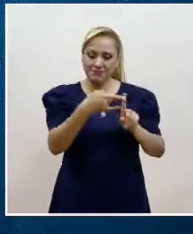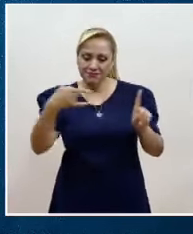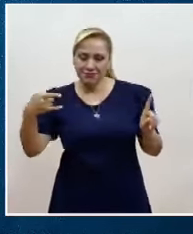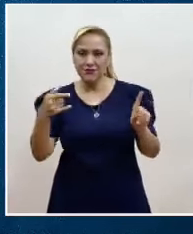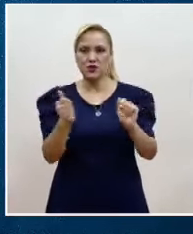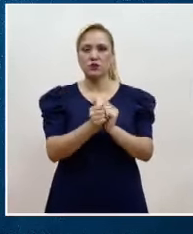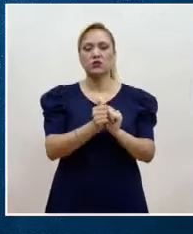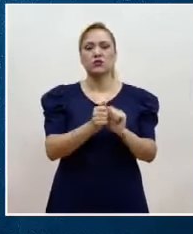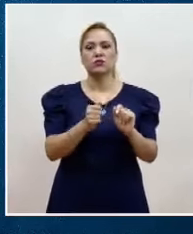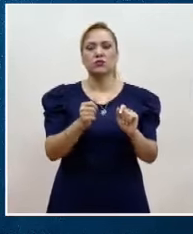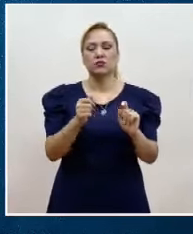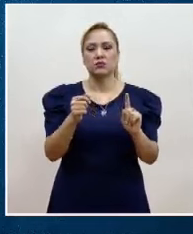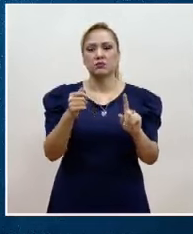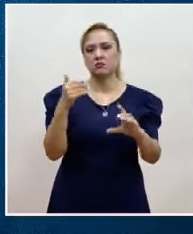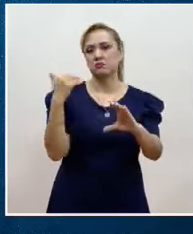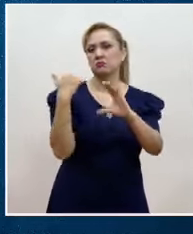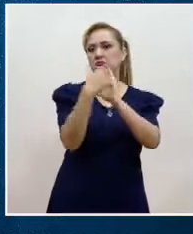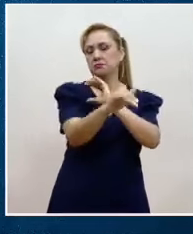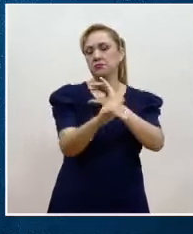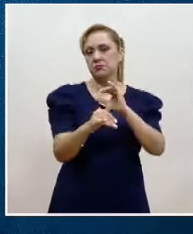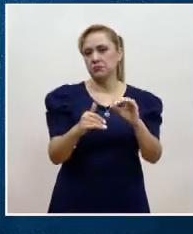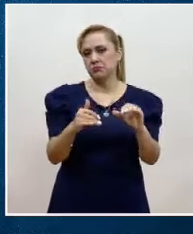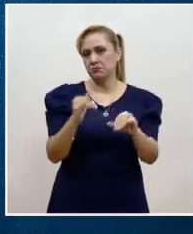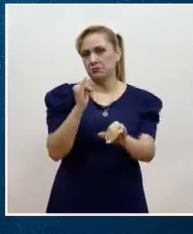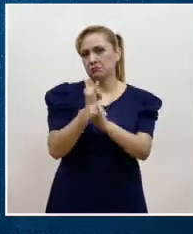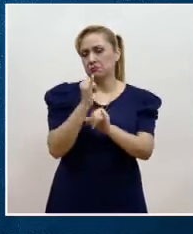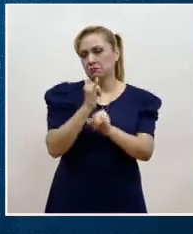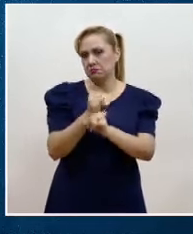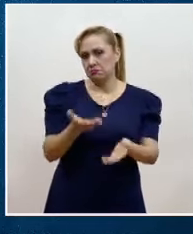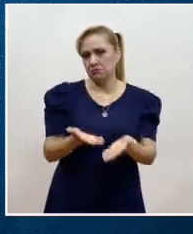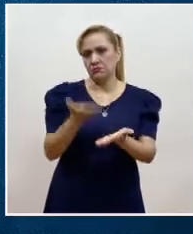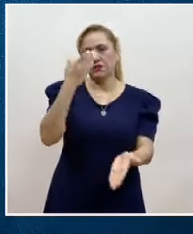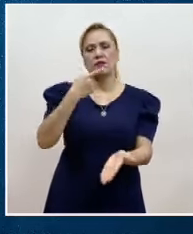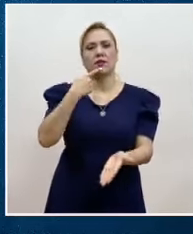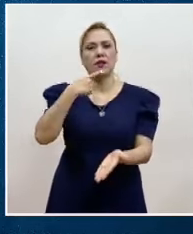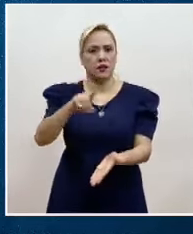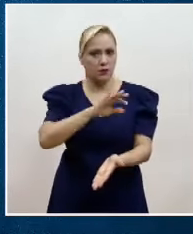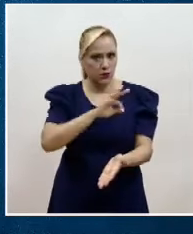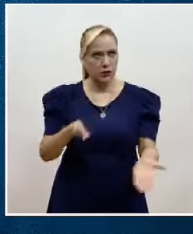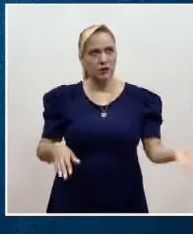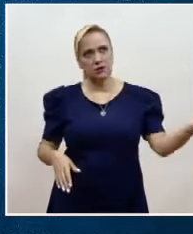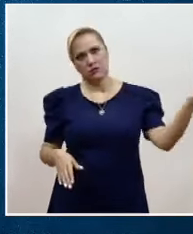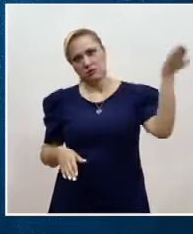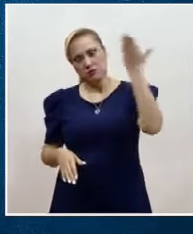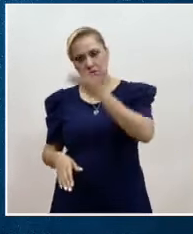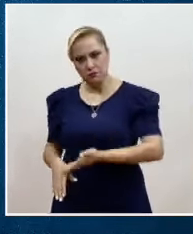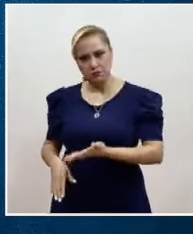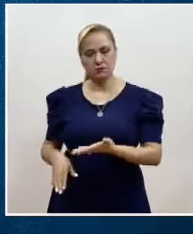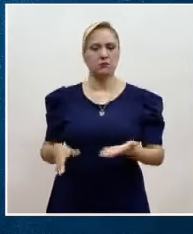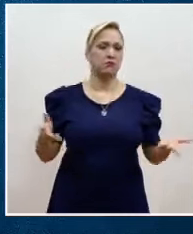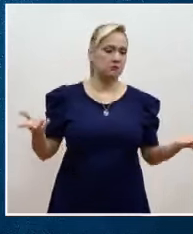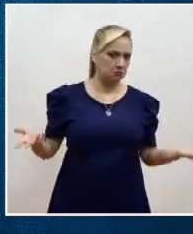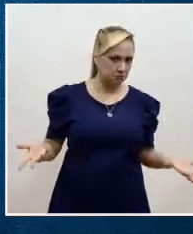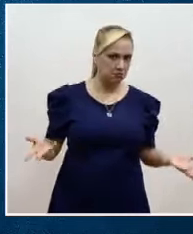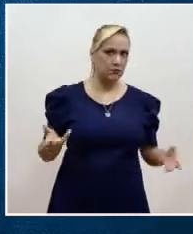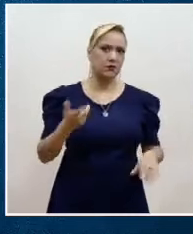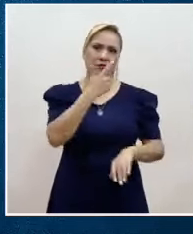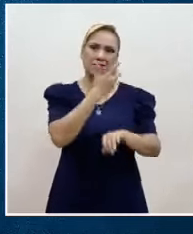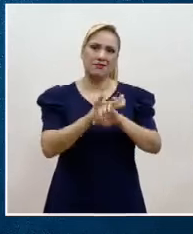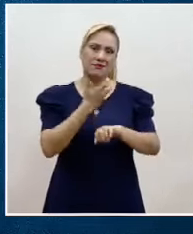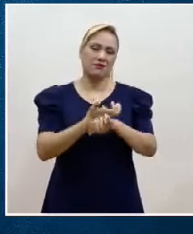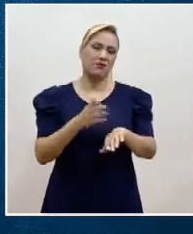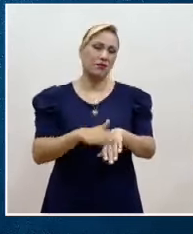electrónico, que se pueda presentar esa demanda en línea, que esté más familiarizado con estos esfuerzos que hace el Estado mexicano, sobre todo en Estados Unidos